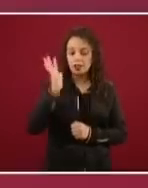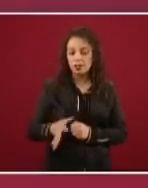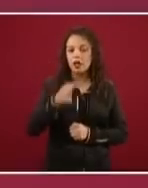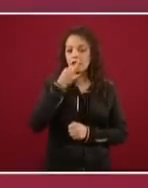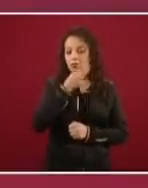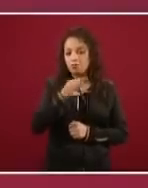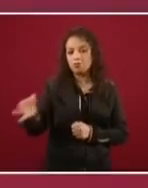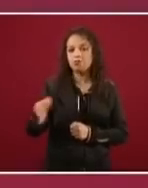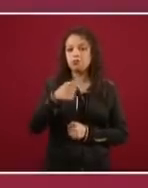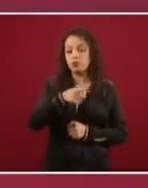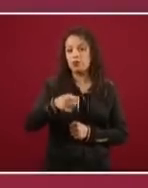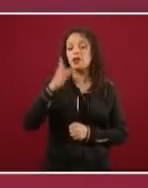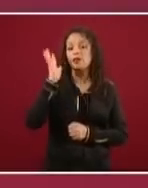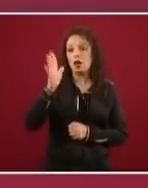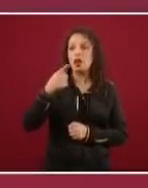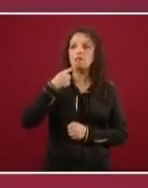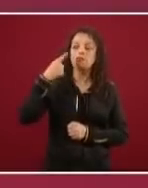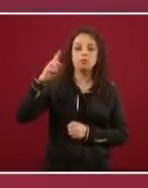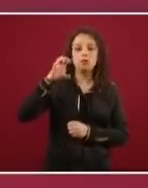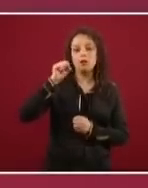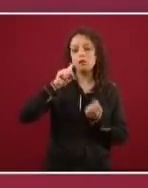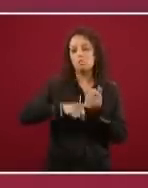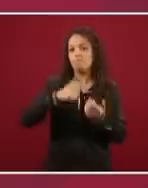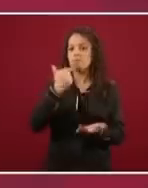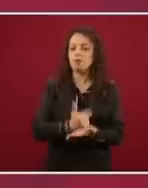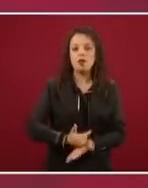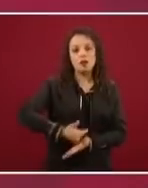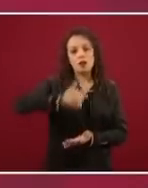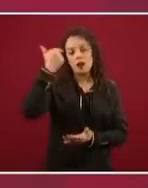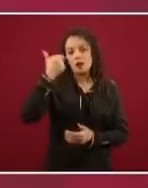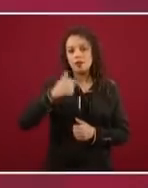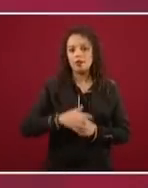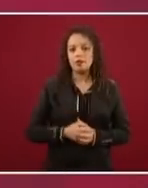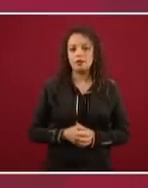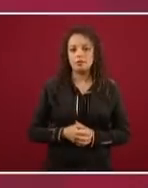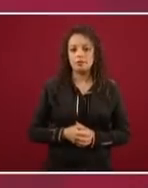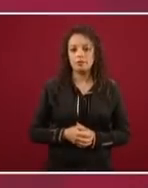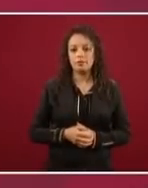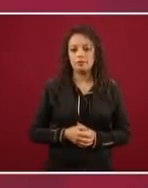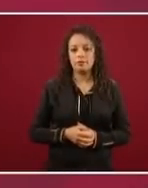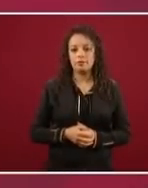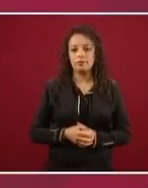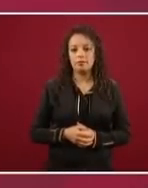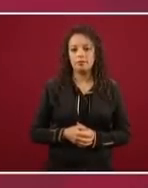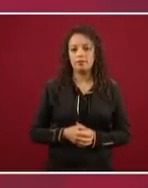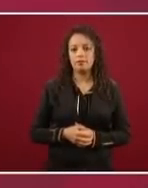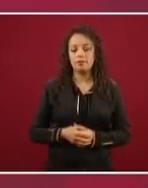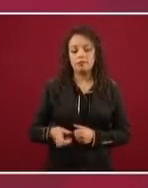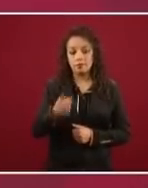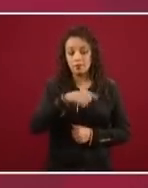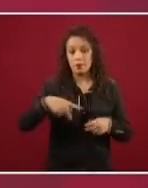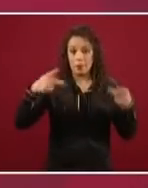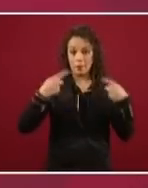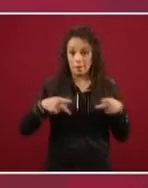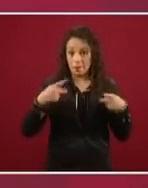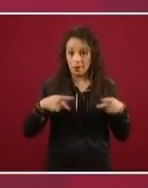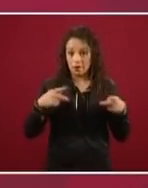aquí constantemente estábamos tratando el tema la gente quiere